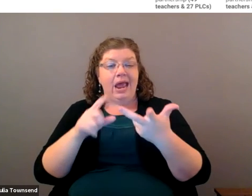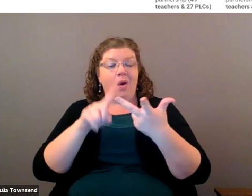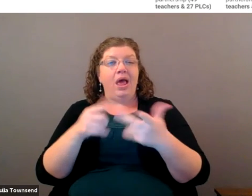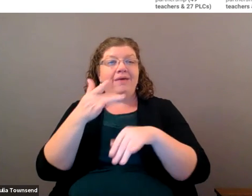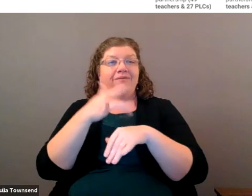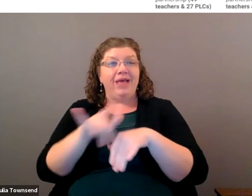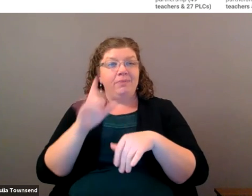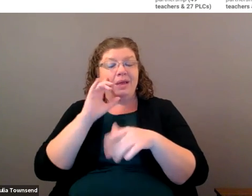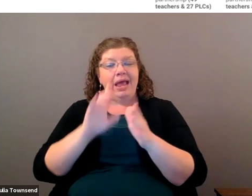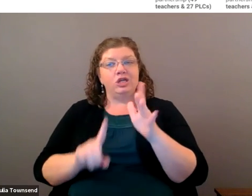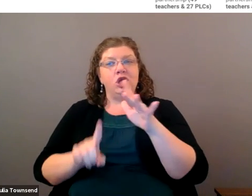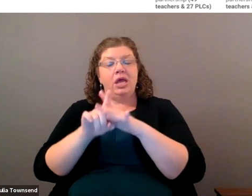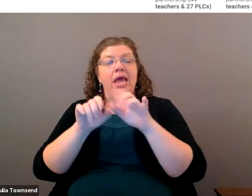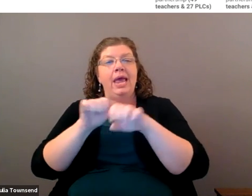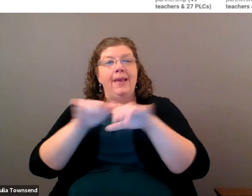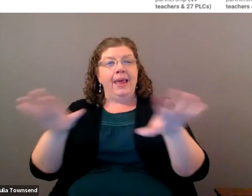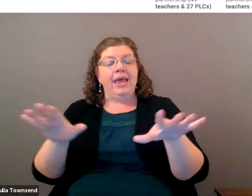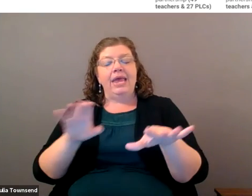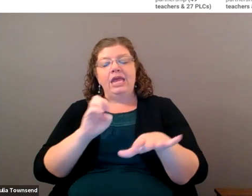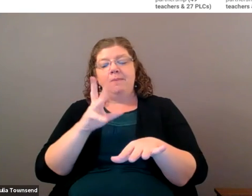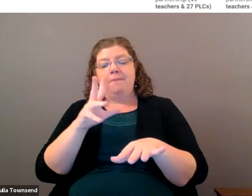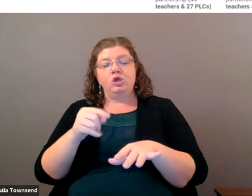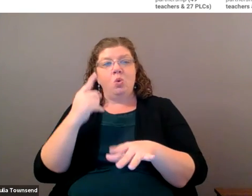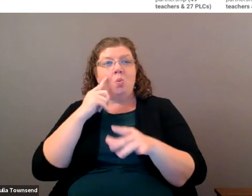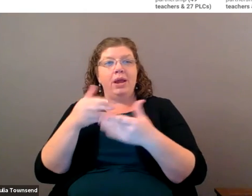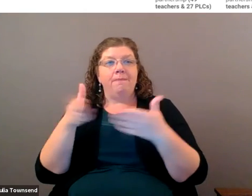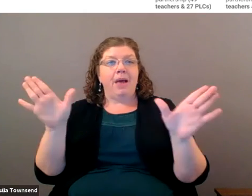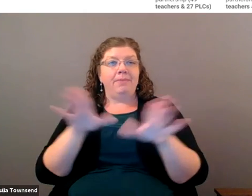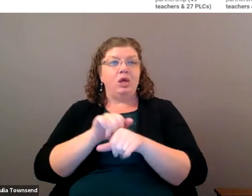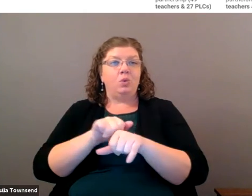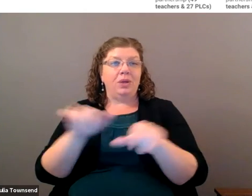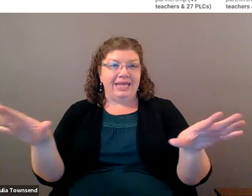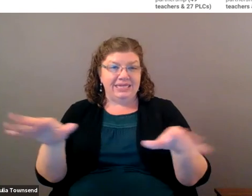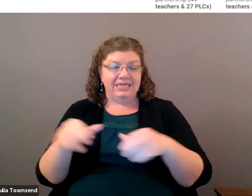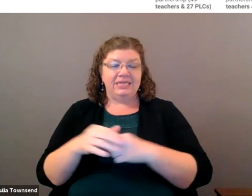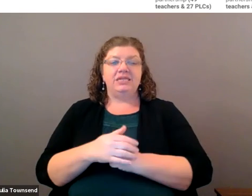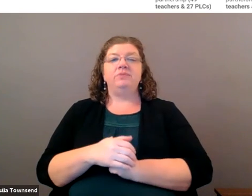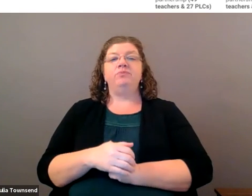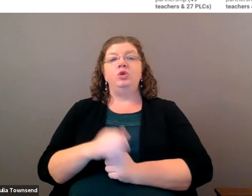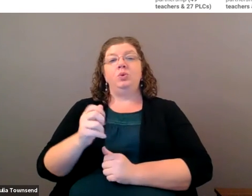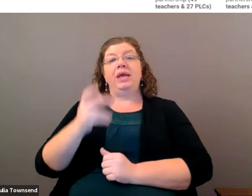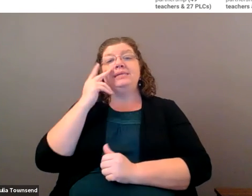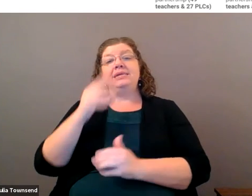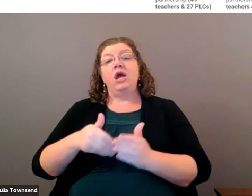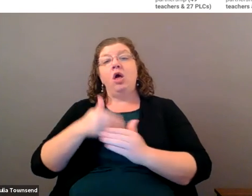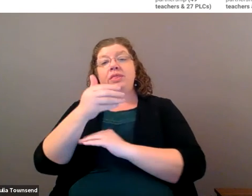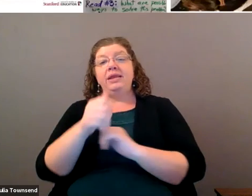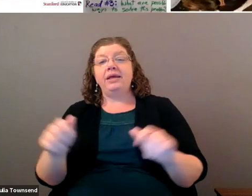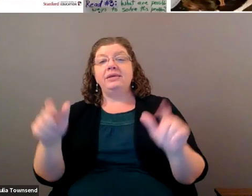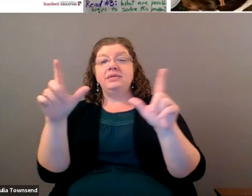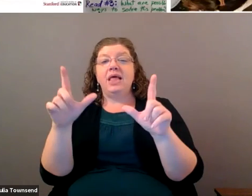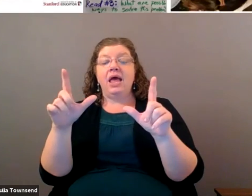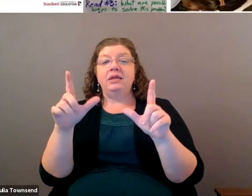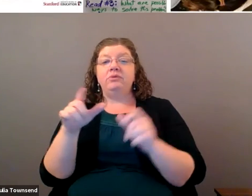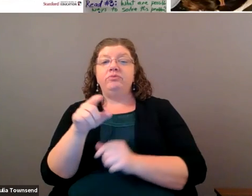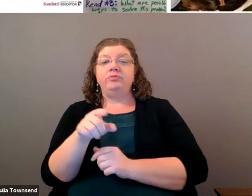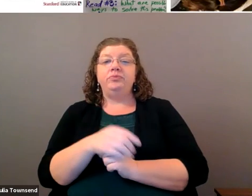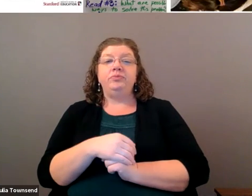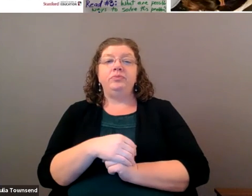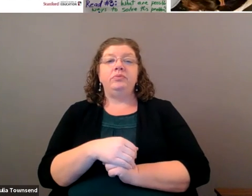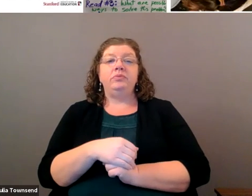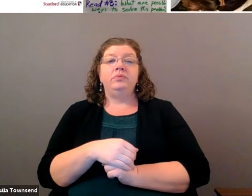están disponibles para su publicación. Entonces, podemos ver aquí en la siguiente diapositiva, Brian,